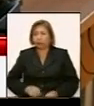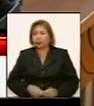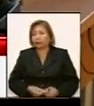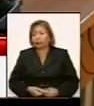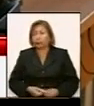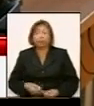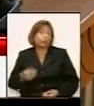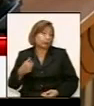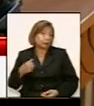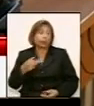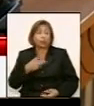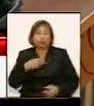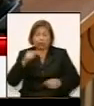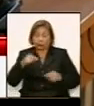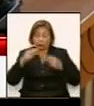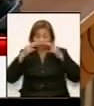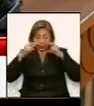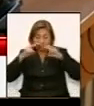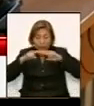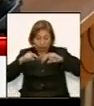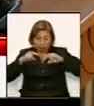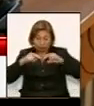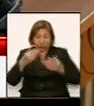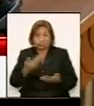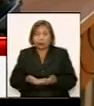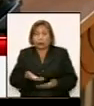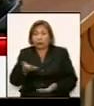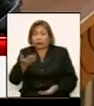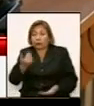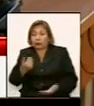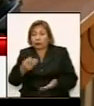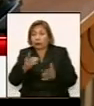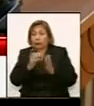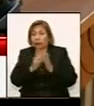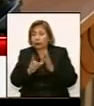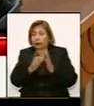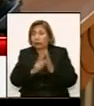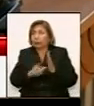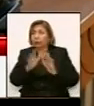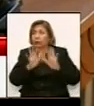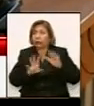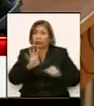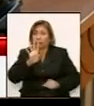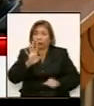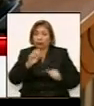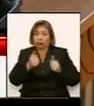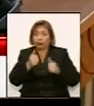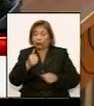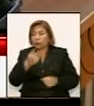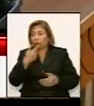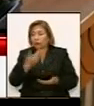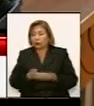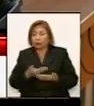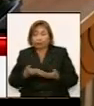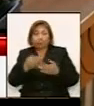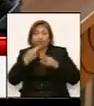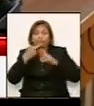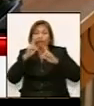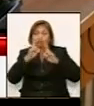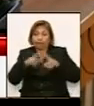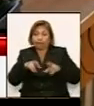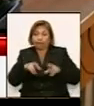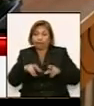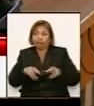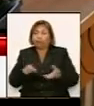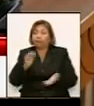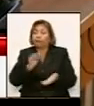Nosotros realizamos esta investigación antes de que salga el decreto legislativo 1410, entonces digamos que las impresiones responden más a